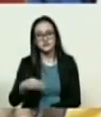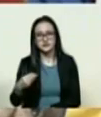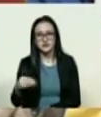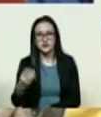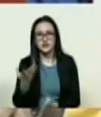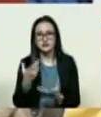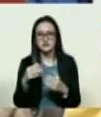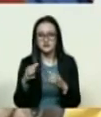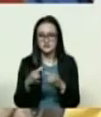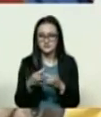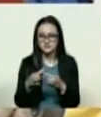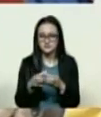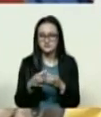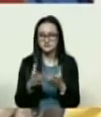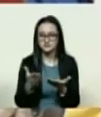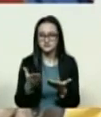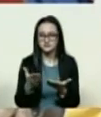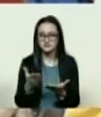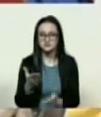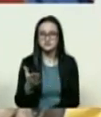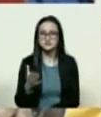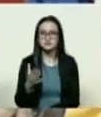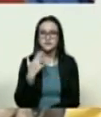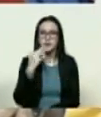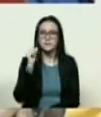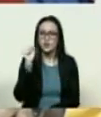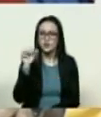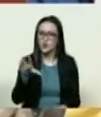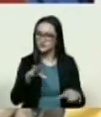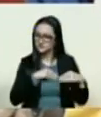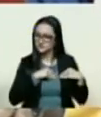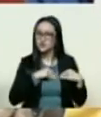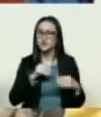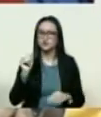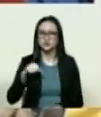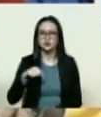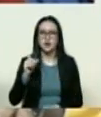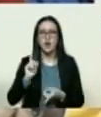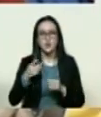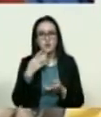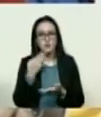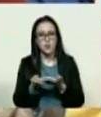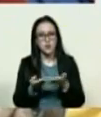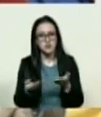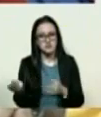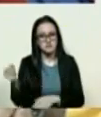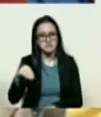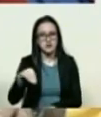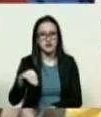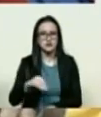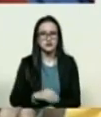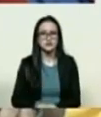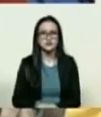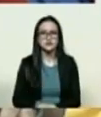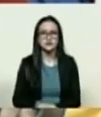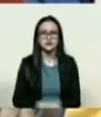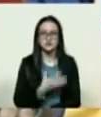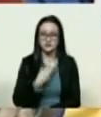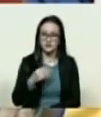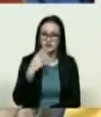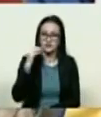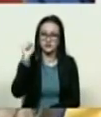Maduro, Ameliá, la cual aceptó inmediatamente con algunas propuestas adicionales el presidente Nicolás